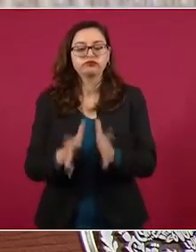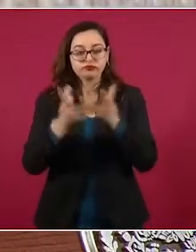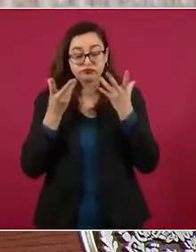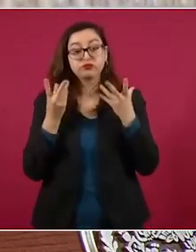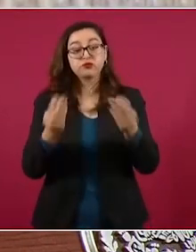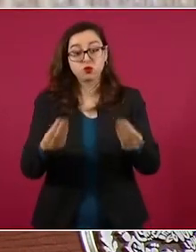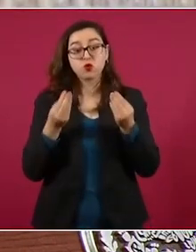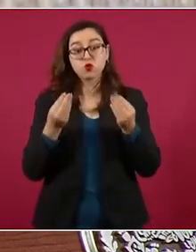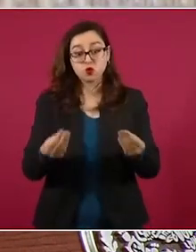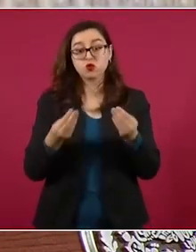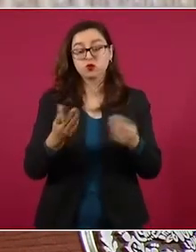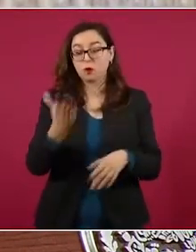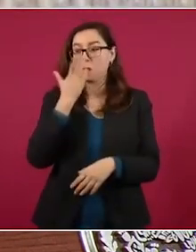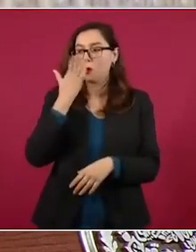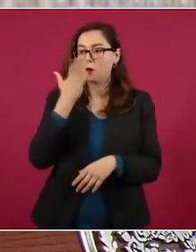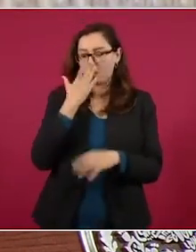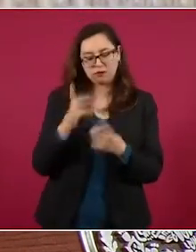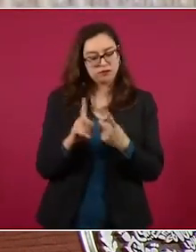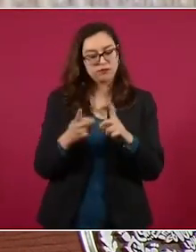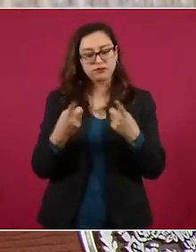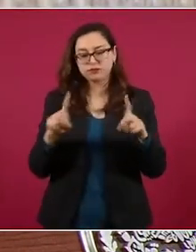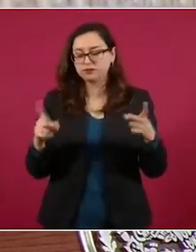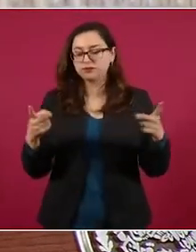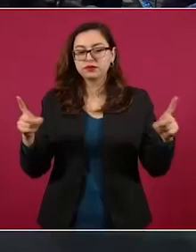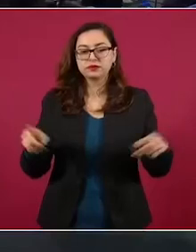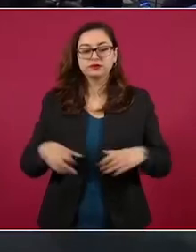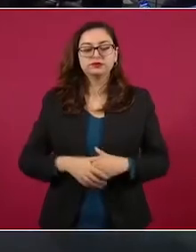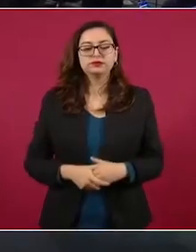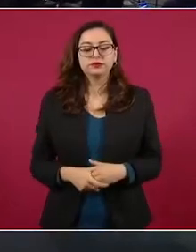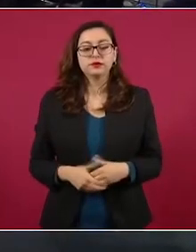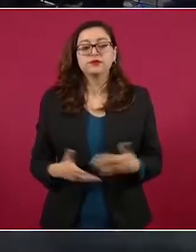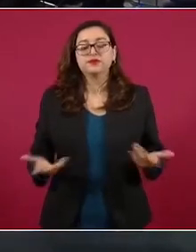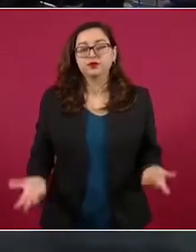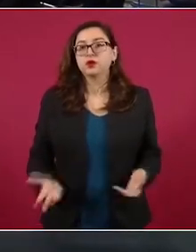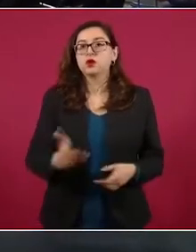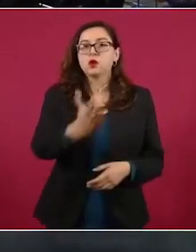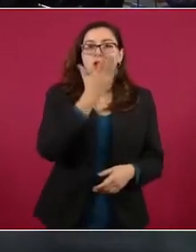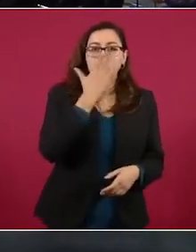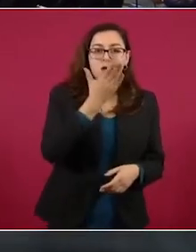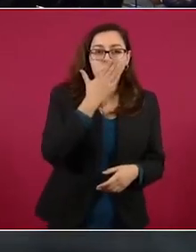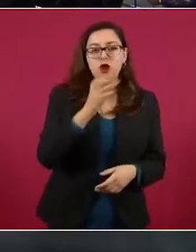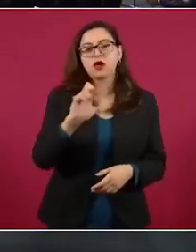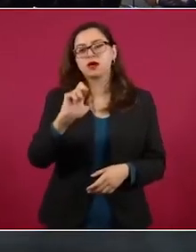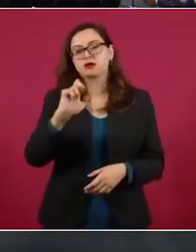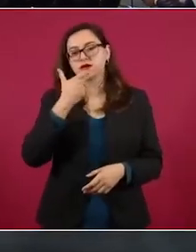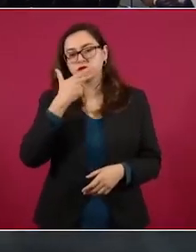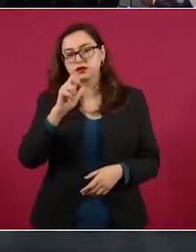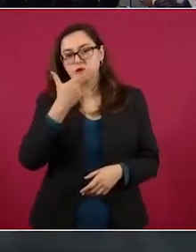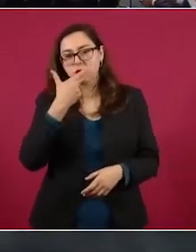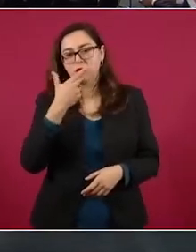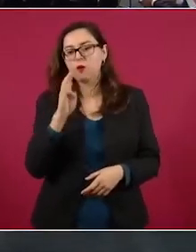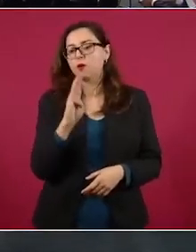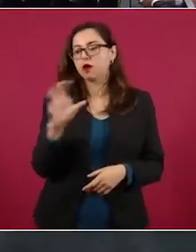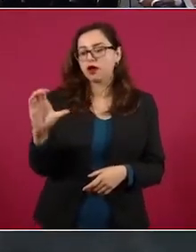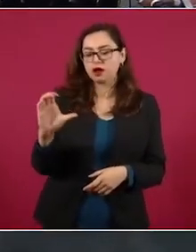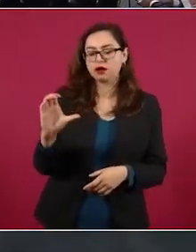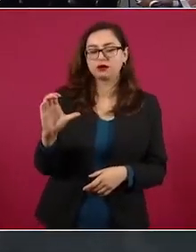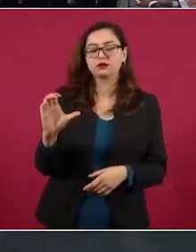para el desarrollo, porque tiene Sonora como Chihuahua, como Baja